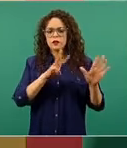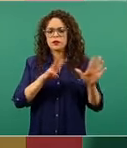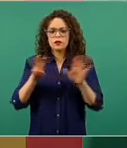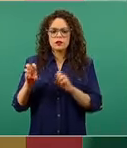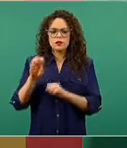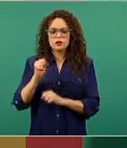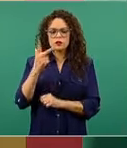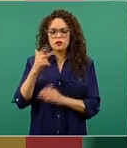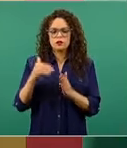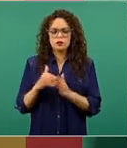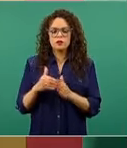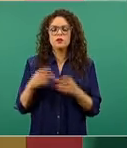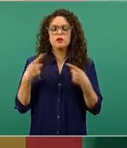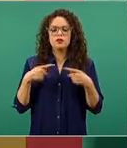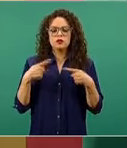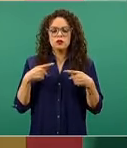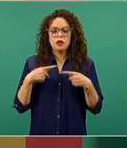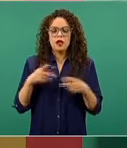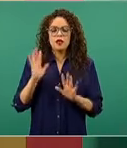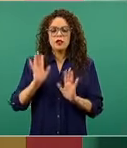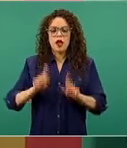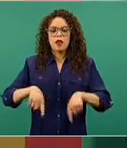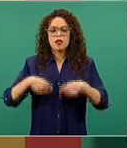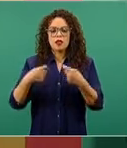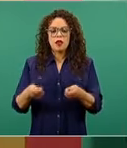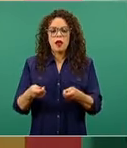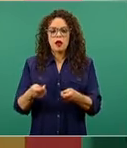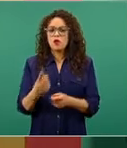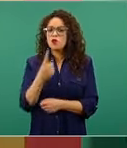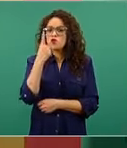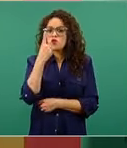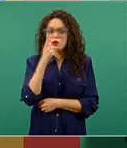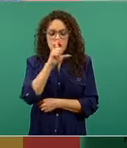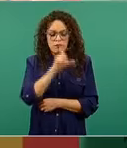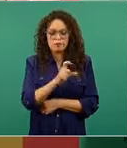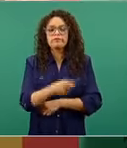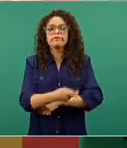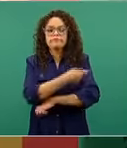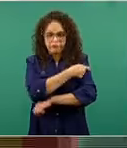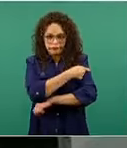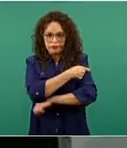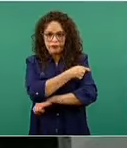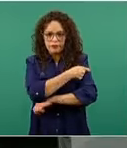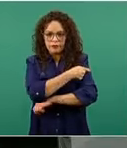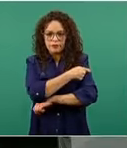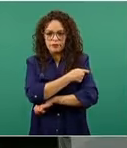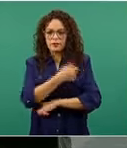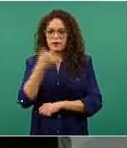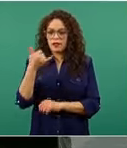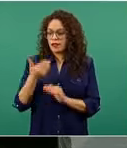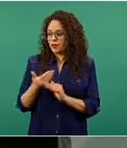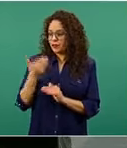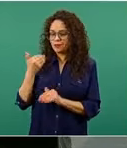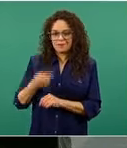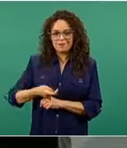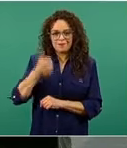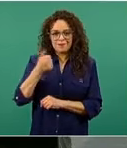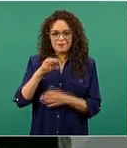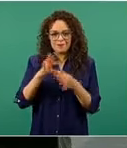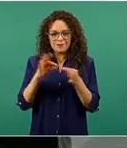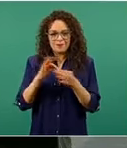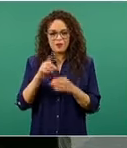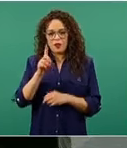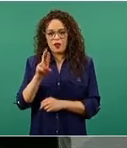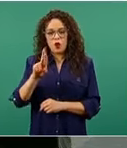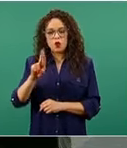14.368.460 personas que han recibido ya al menos una dosis y, como decía al principio el doctor Rui,